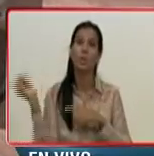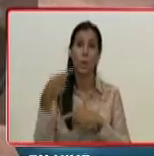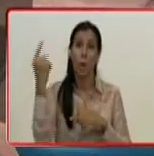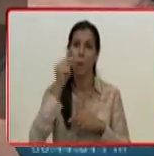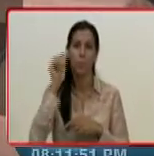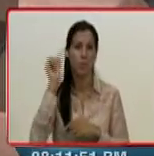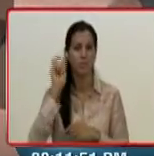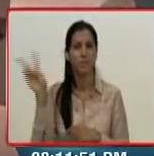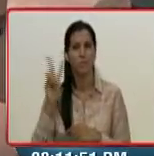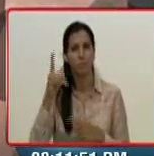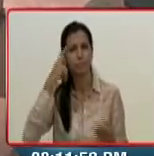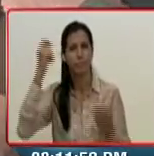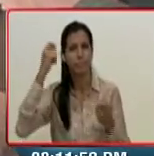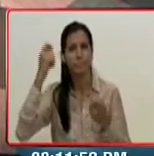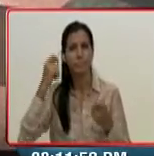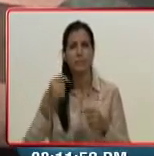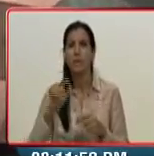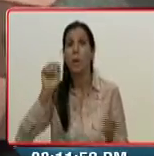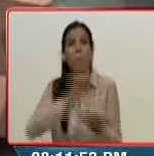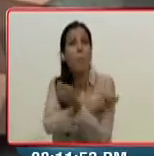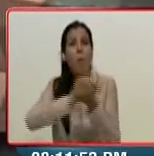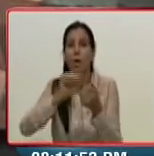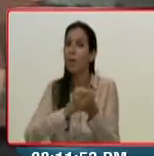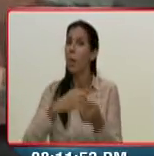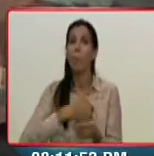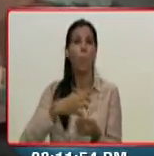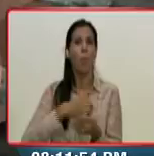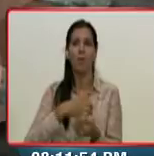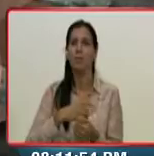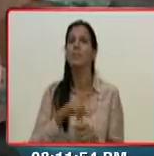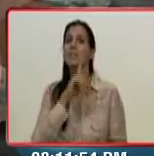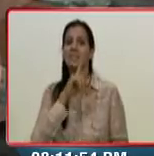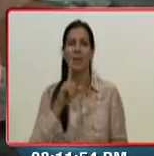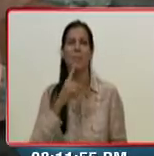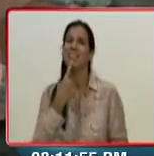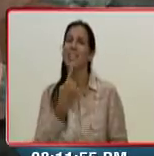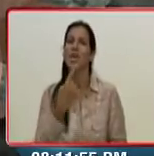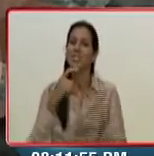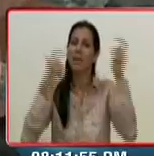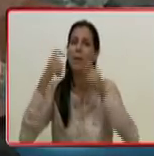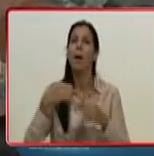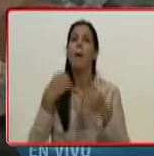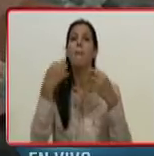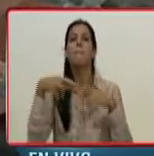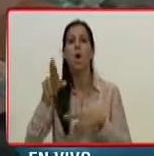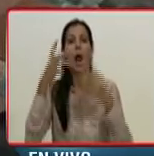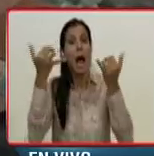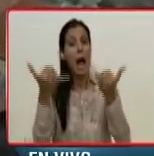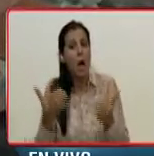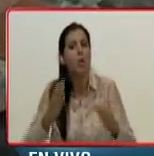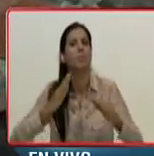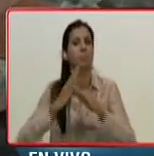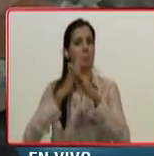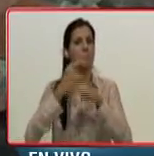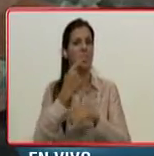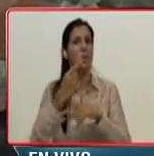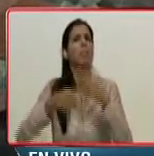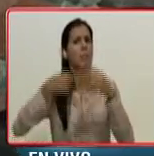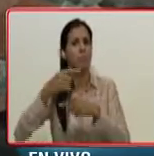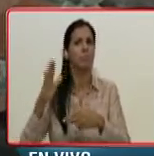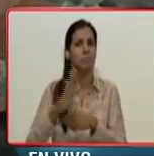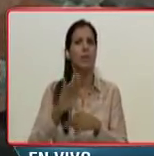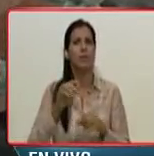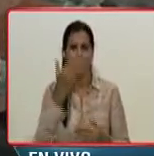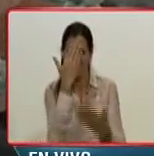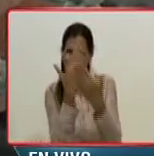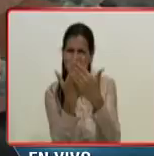que recordaron de forma indeleble la frase "por ahora", con la cual en una breve alocución ante el país, Hugo